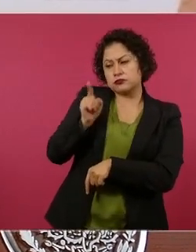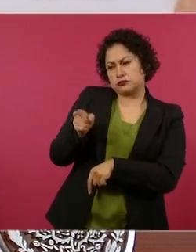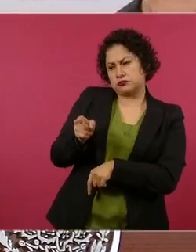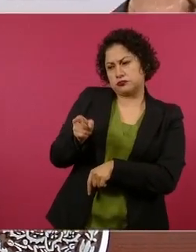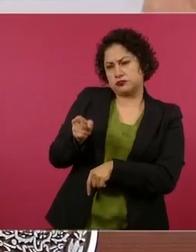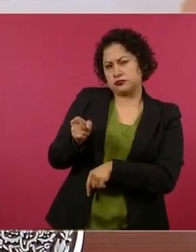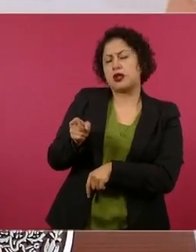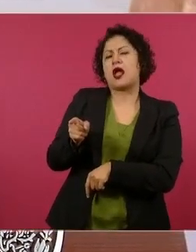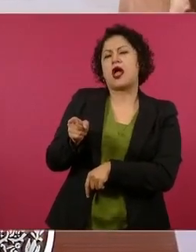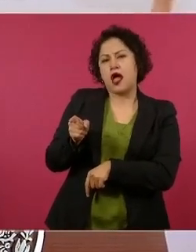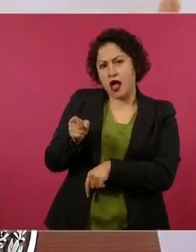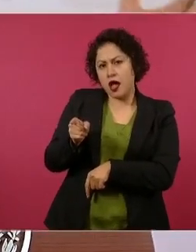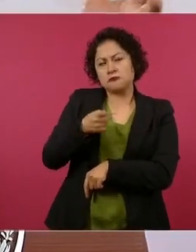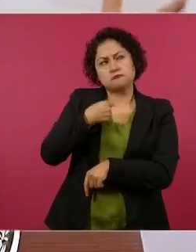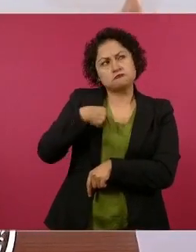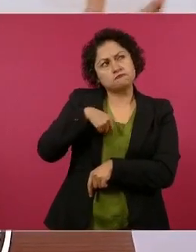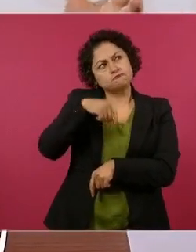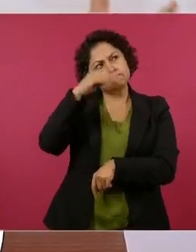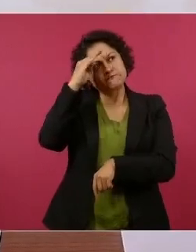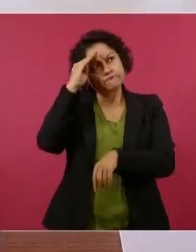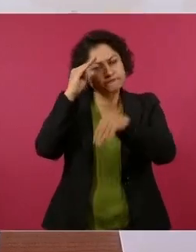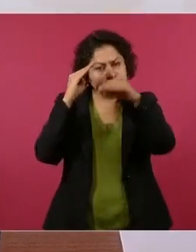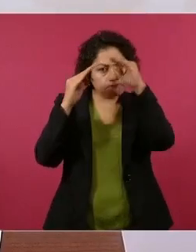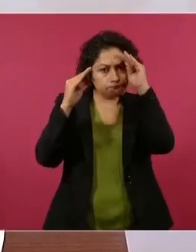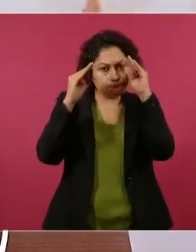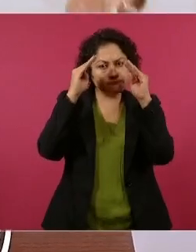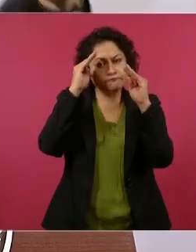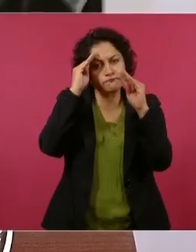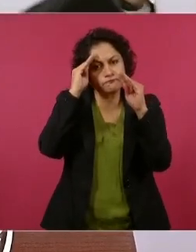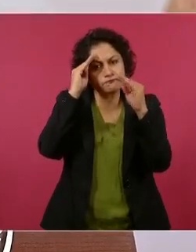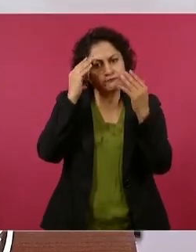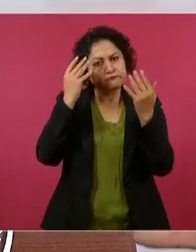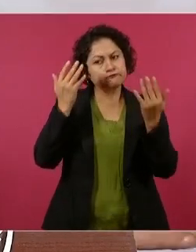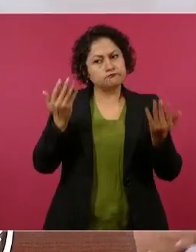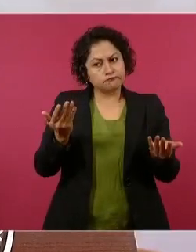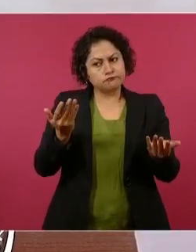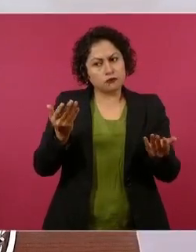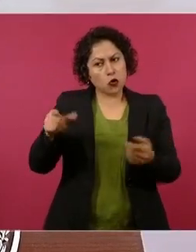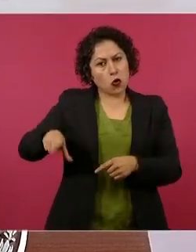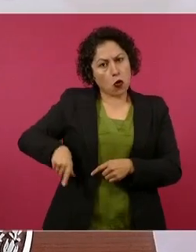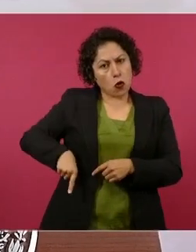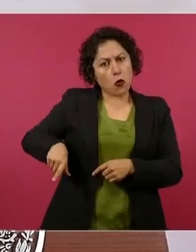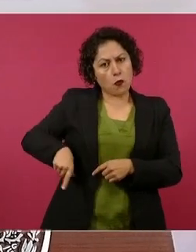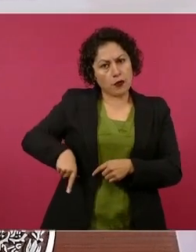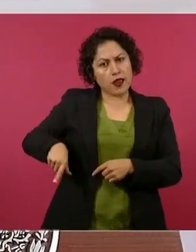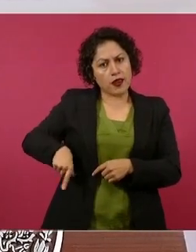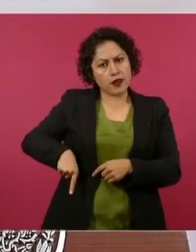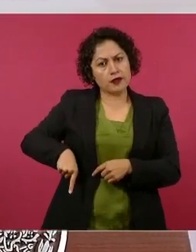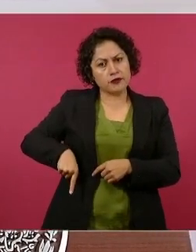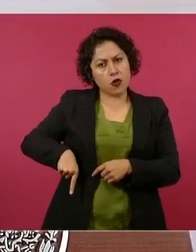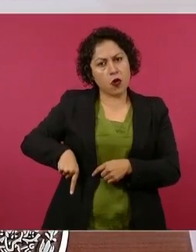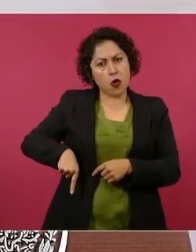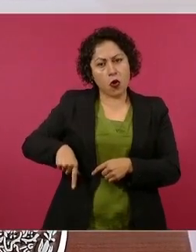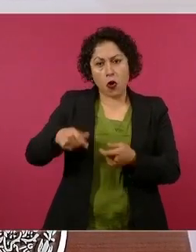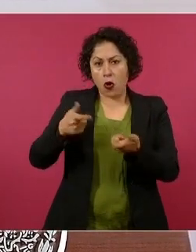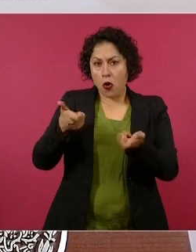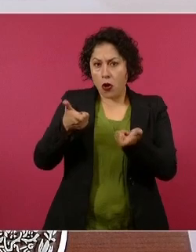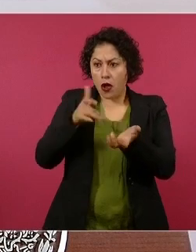el gobierno debía tener un banco para dispersar los fondos